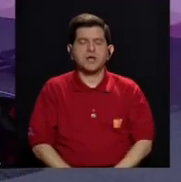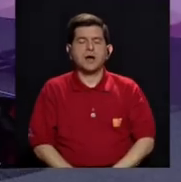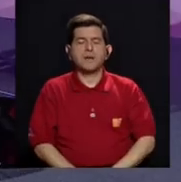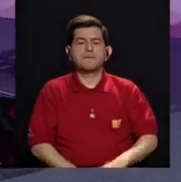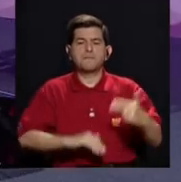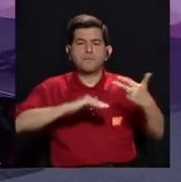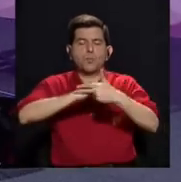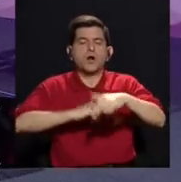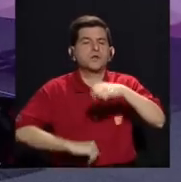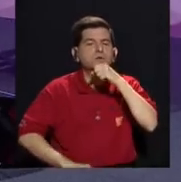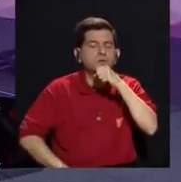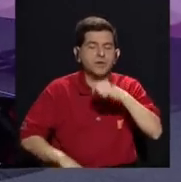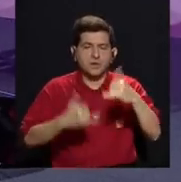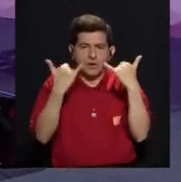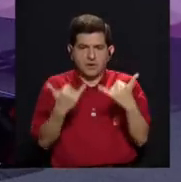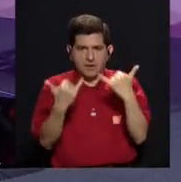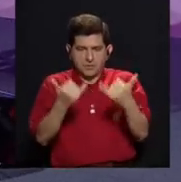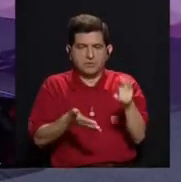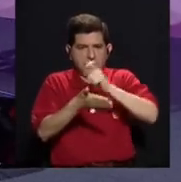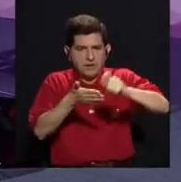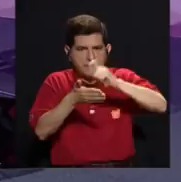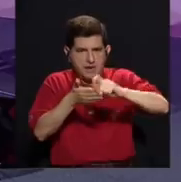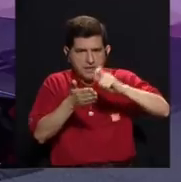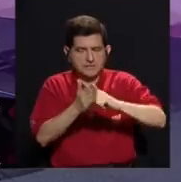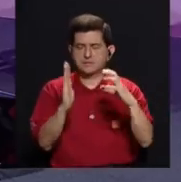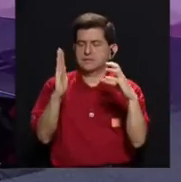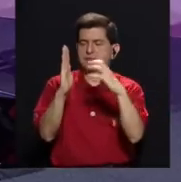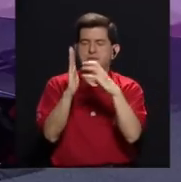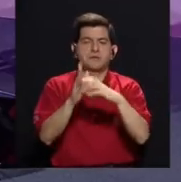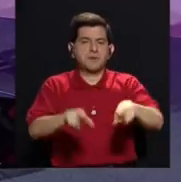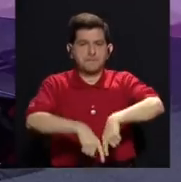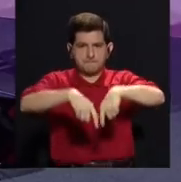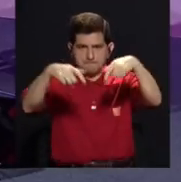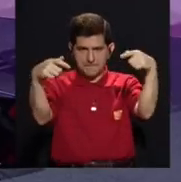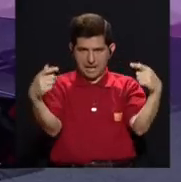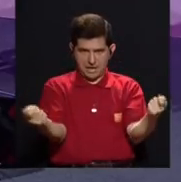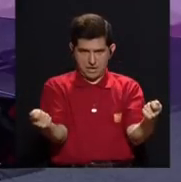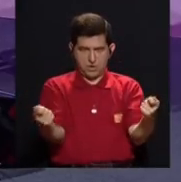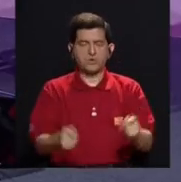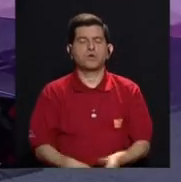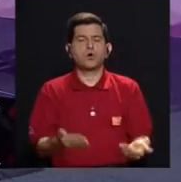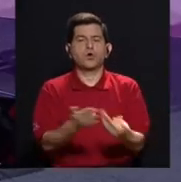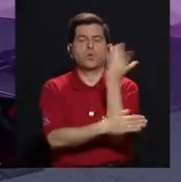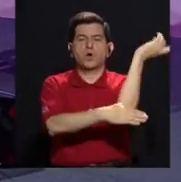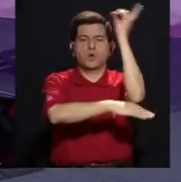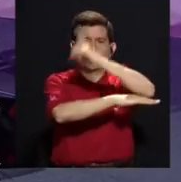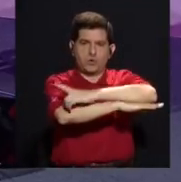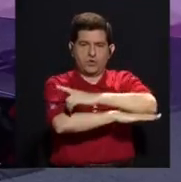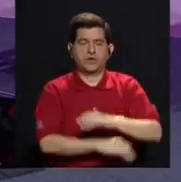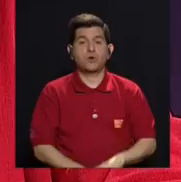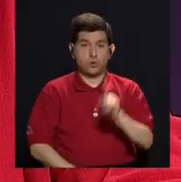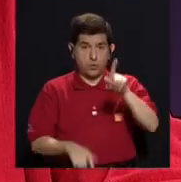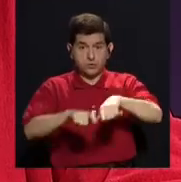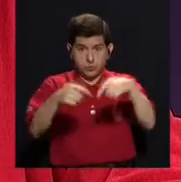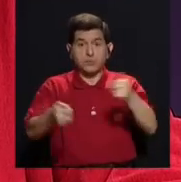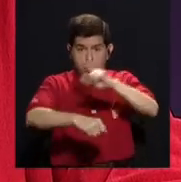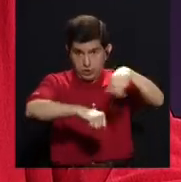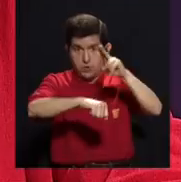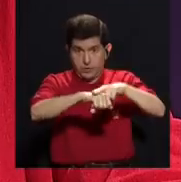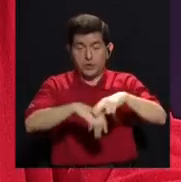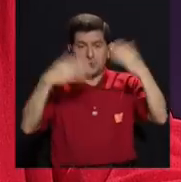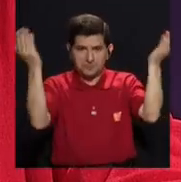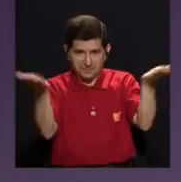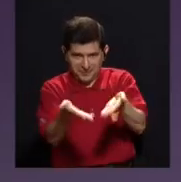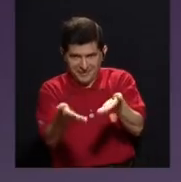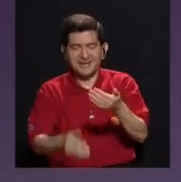y actualmente escribe la columna mensual para el periódico el nuevo día es un periódico nacional bienvenida a